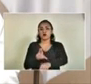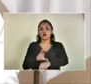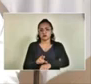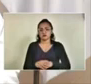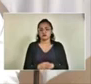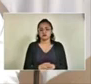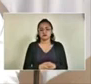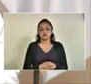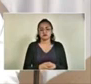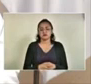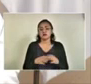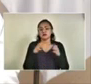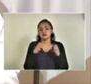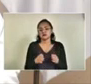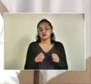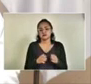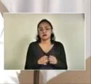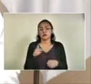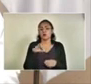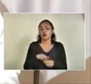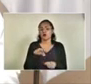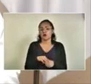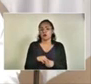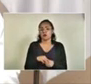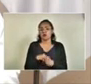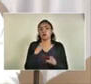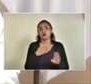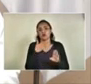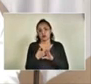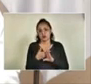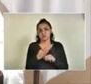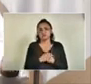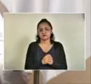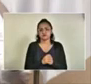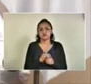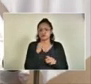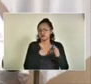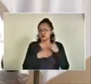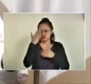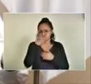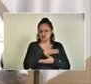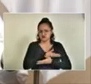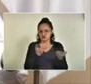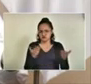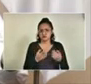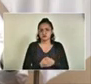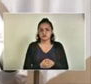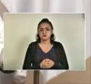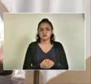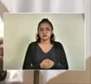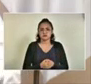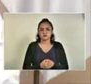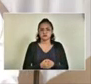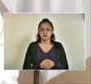estuvimos y votamos en contra fue público fue